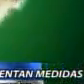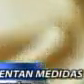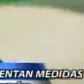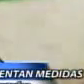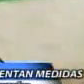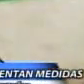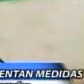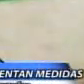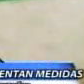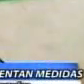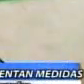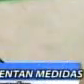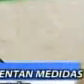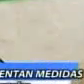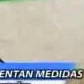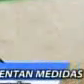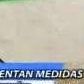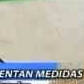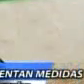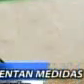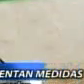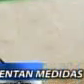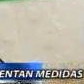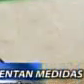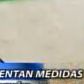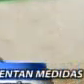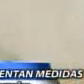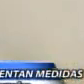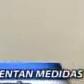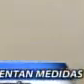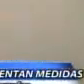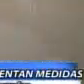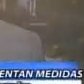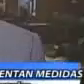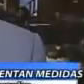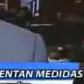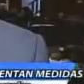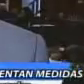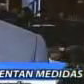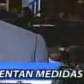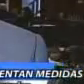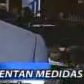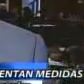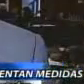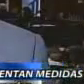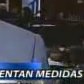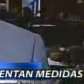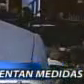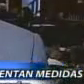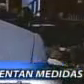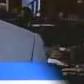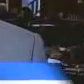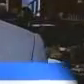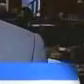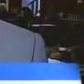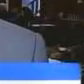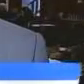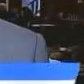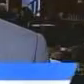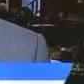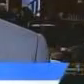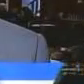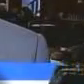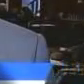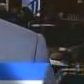y que pueden ocasionar la proliferación del mosquito transmisor de esta enfermedad. El dengue sigue siendo una endemia,